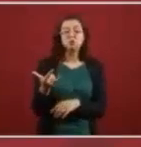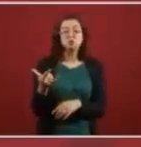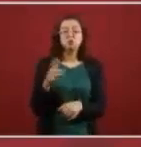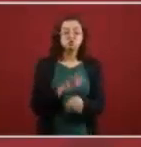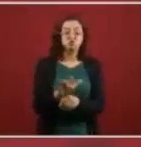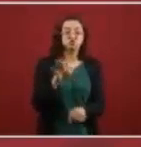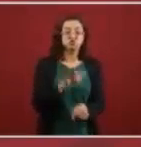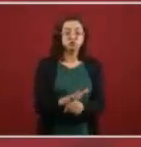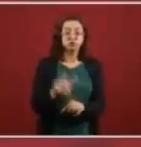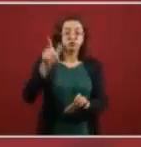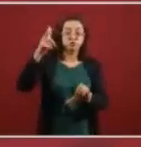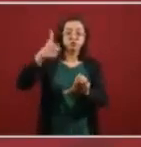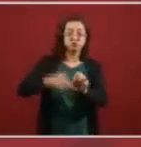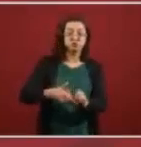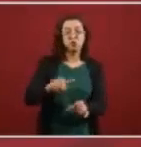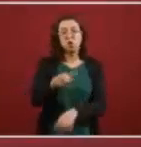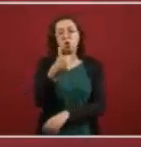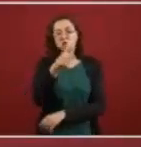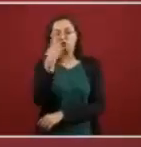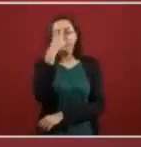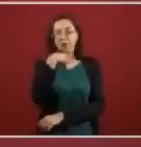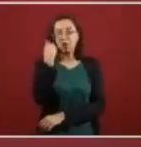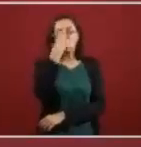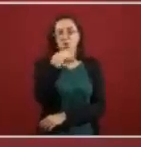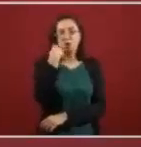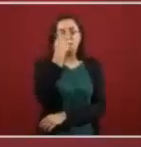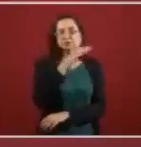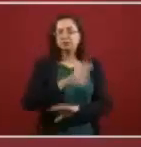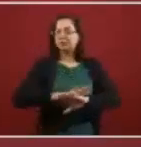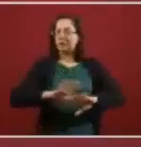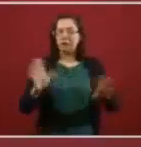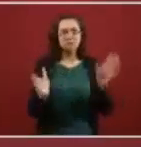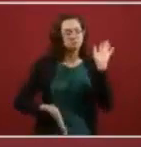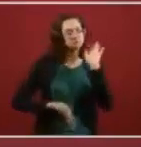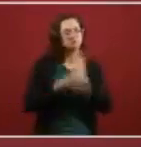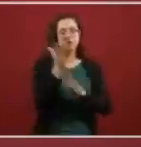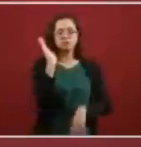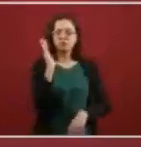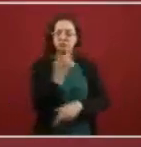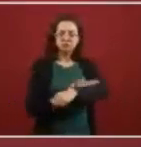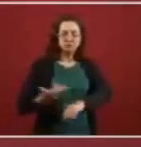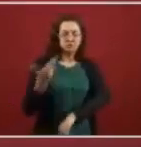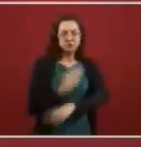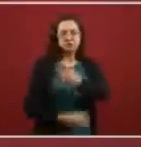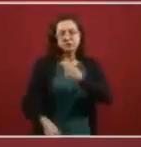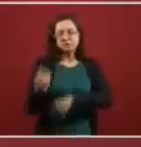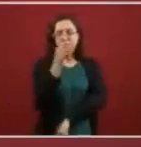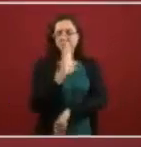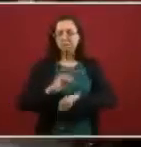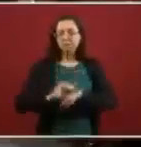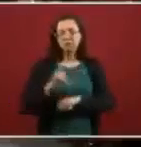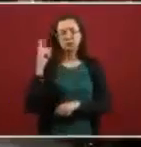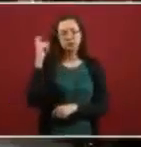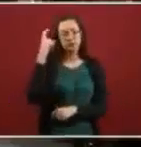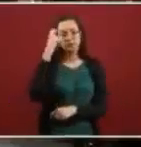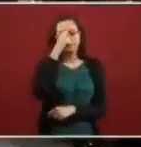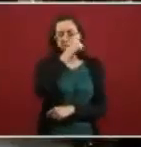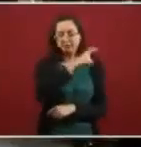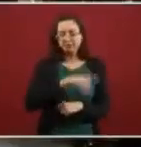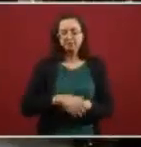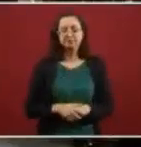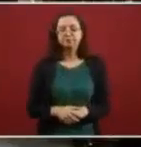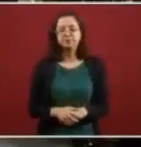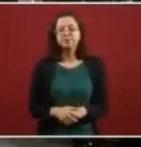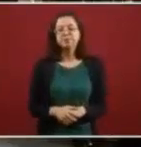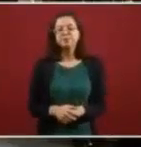dijimos pues ya no bajemos pues está siendo muy complicado el permiso bueno dado el permiso entonces